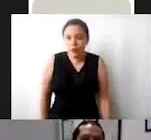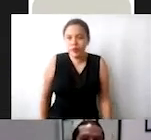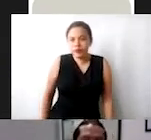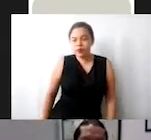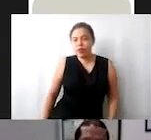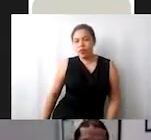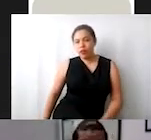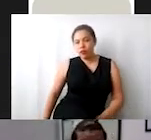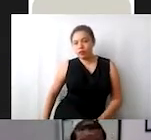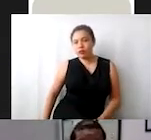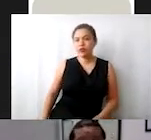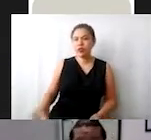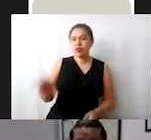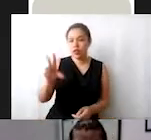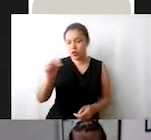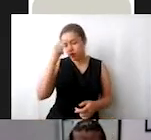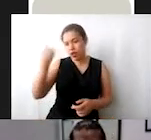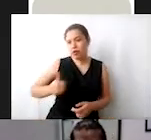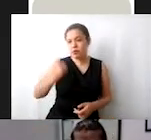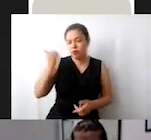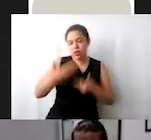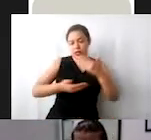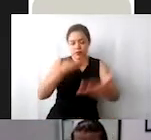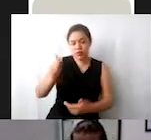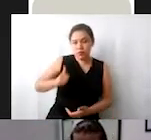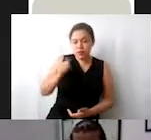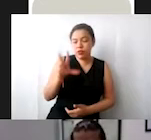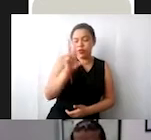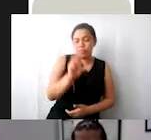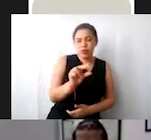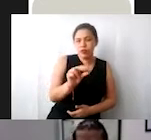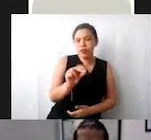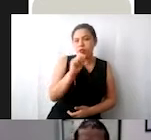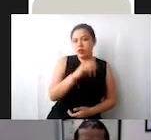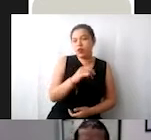se basa en el aprovechamiento del servicio, sino que se va